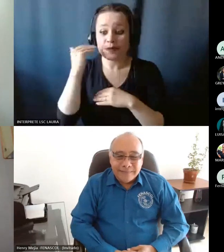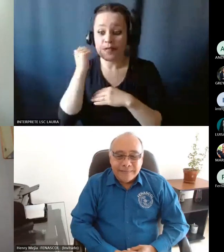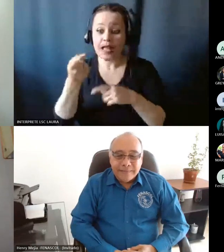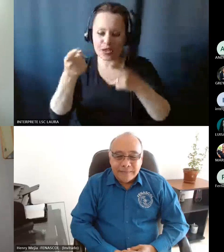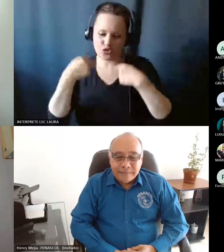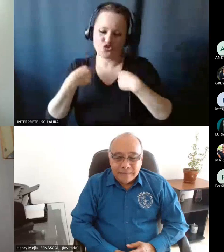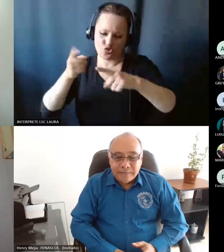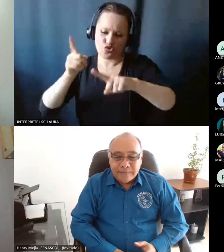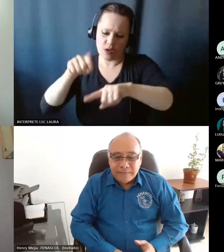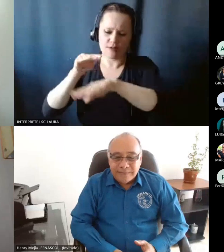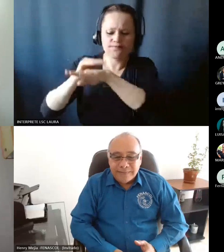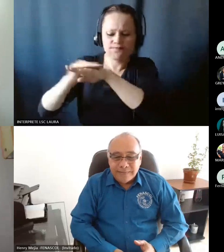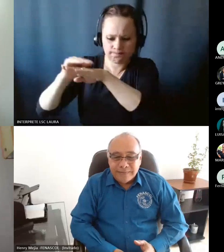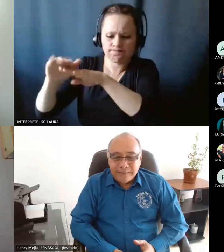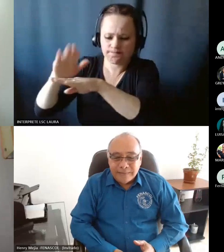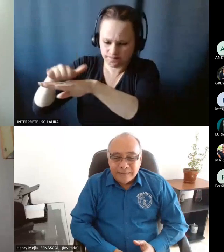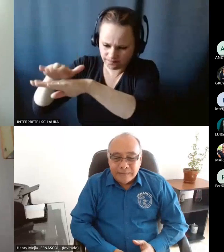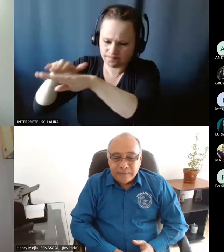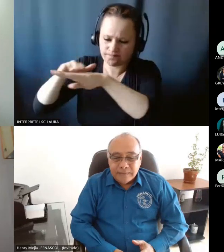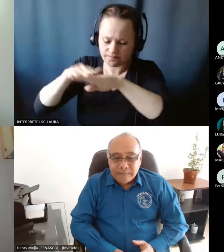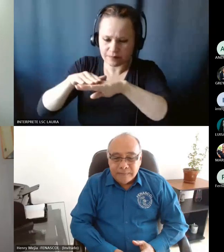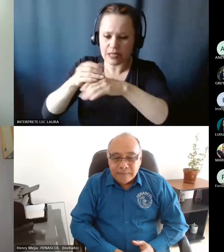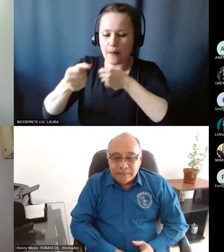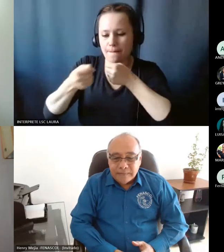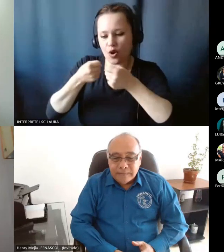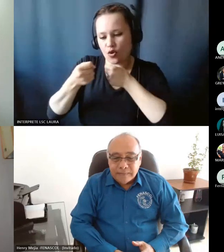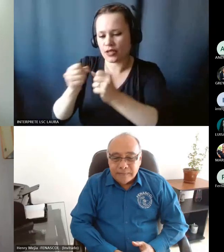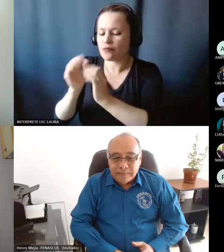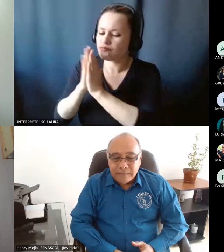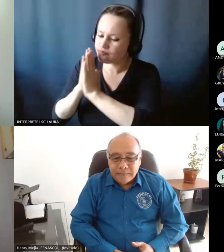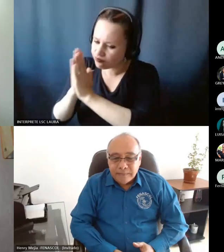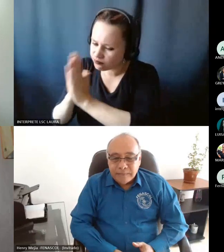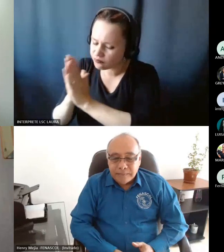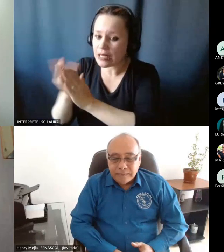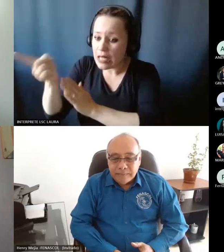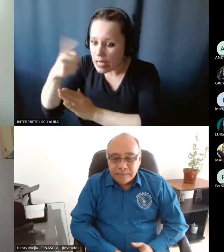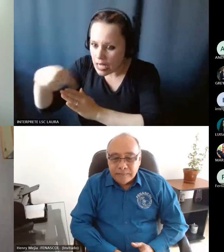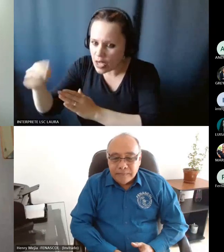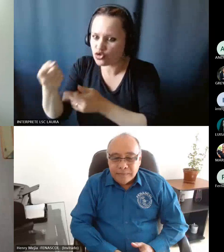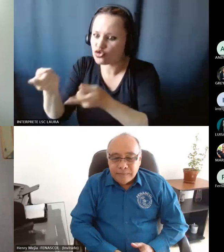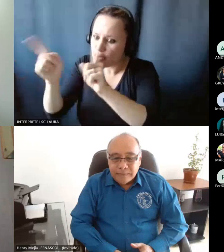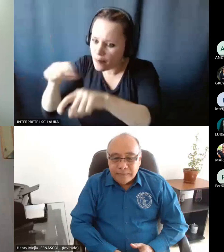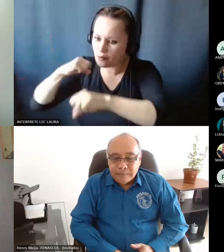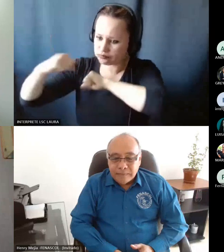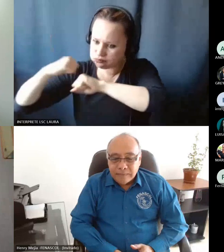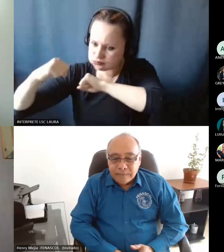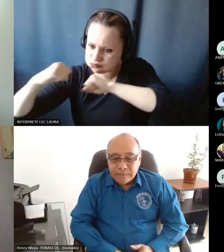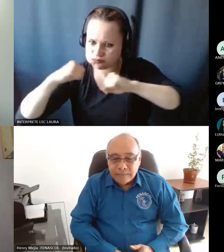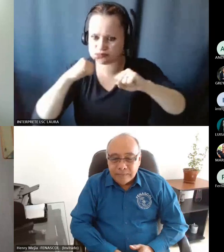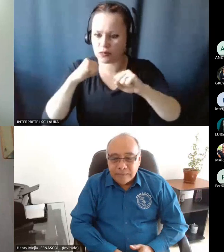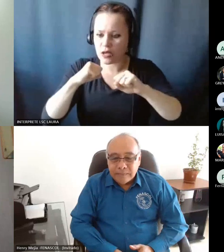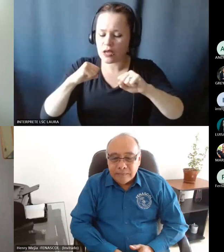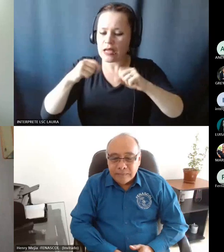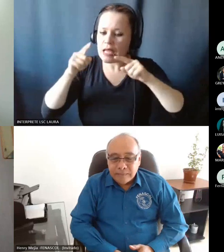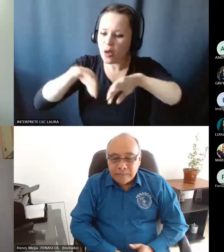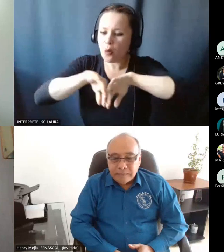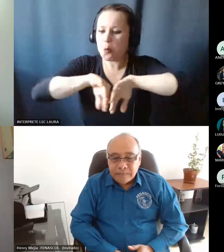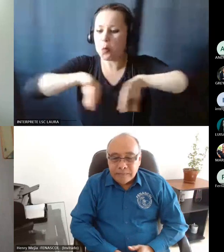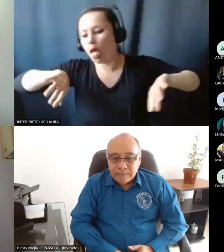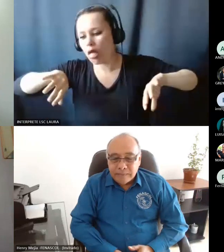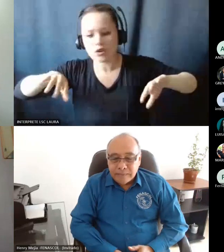periodistas a que se sumen a esta apuesta de cerrar estas brechas que hay eh